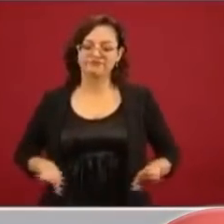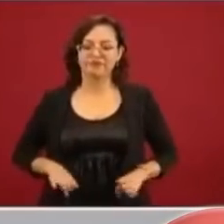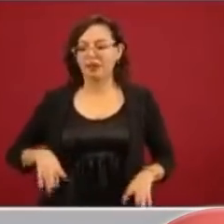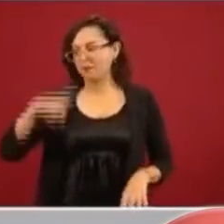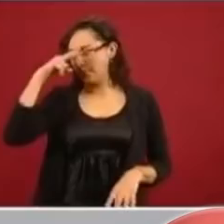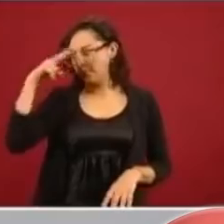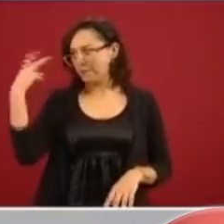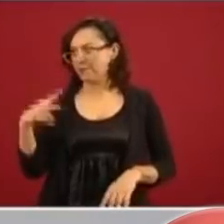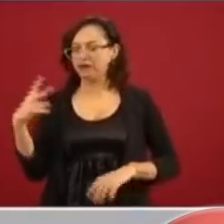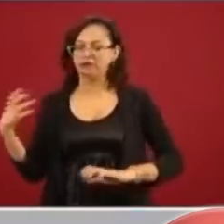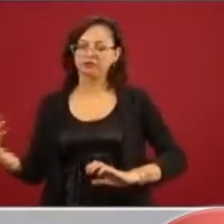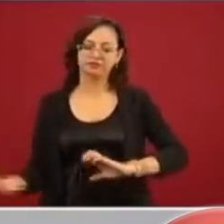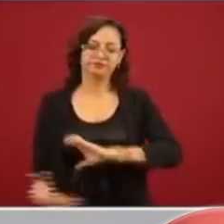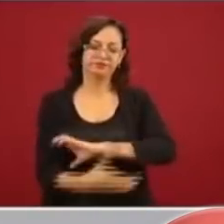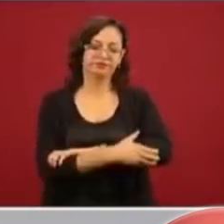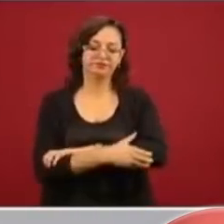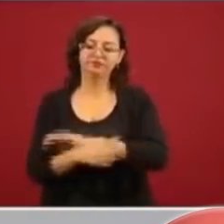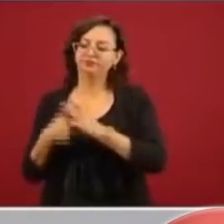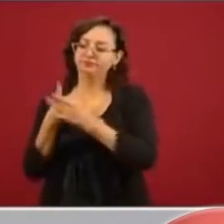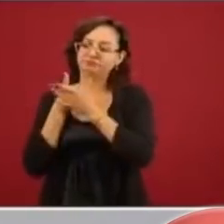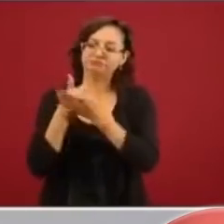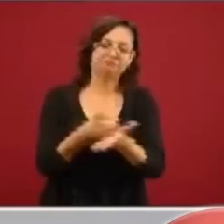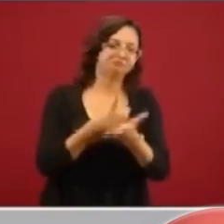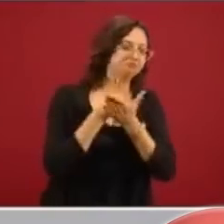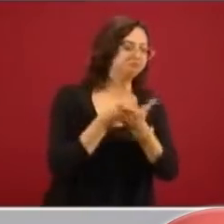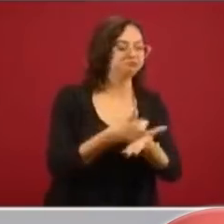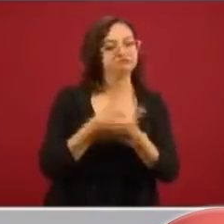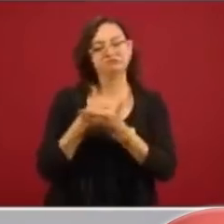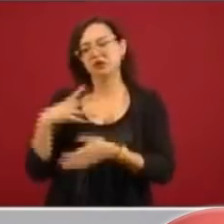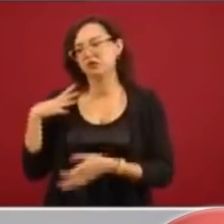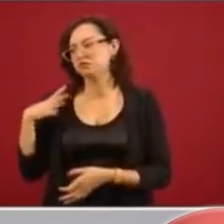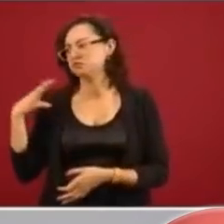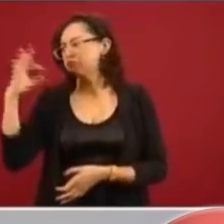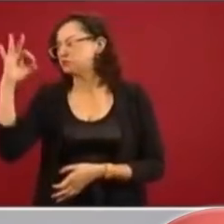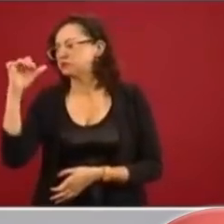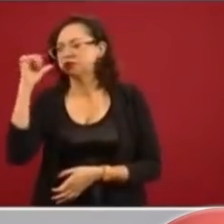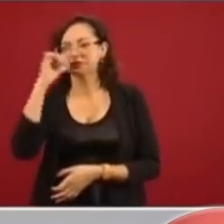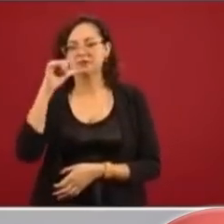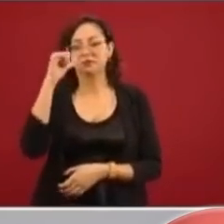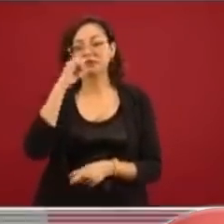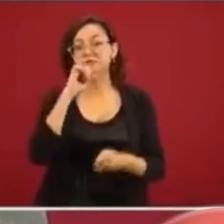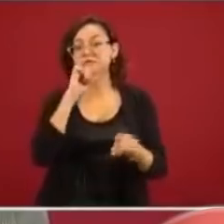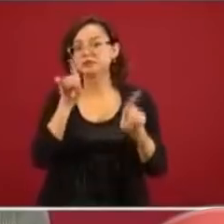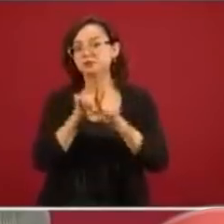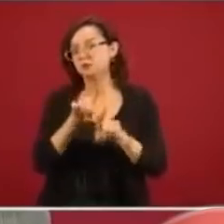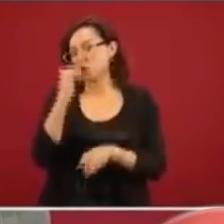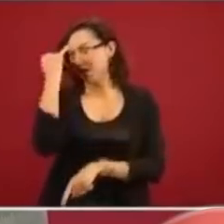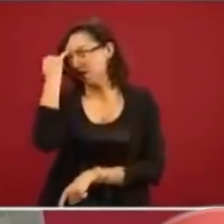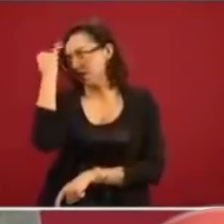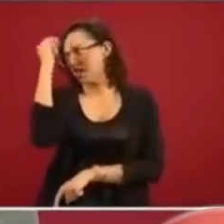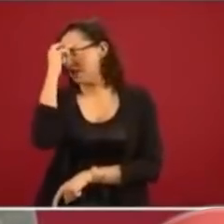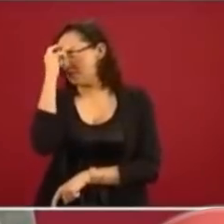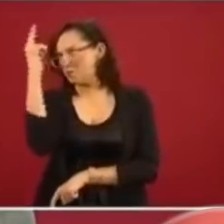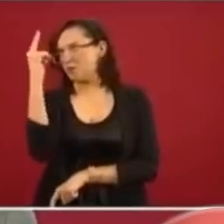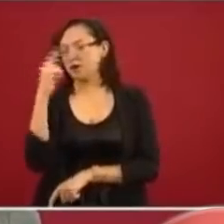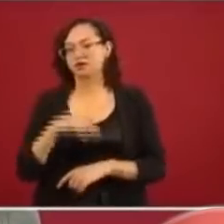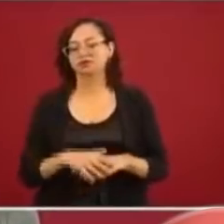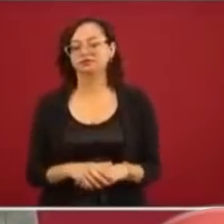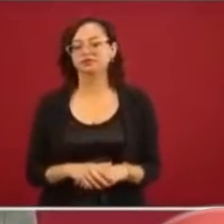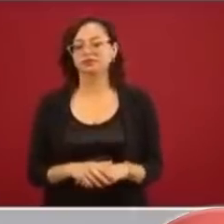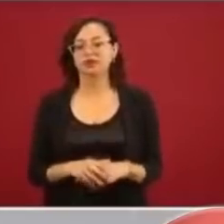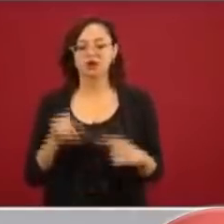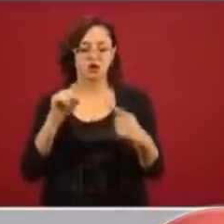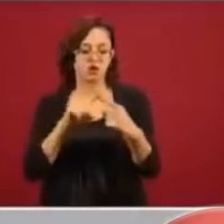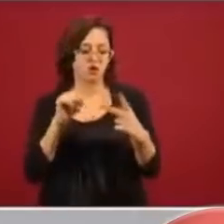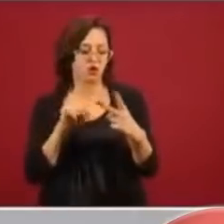su disposición en todo momento de apoyo y su creatividad. Y de eso voy a señalar